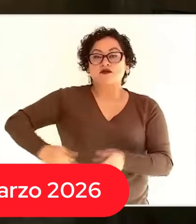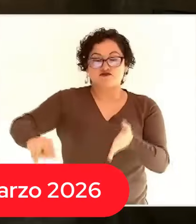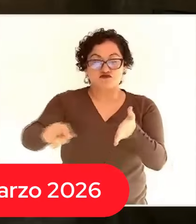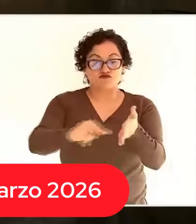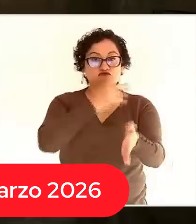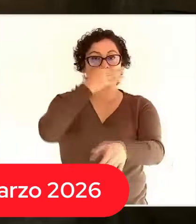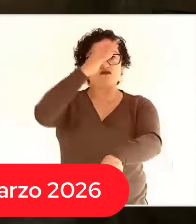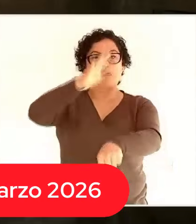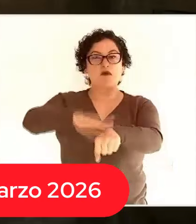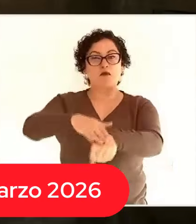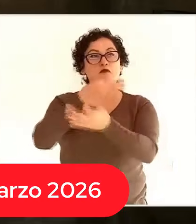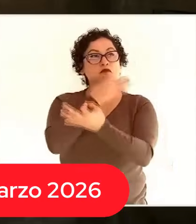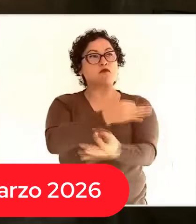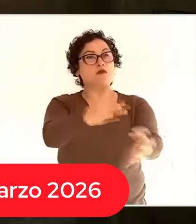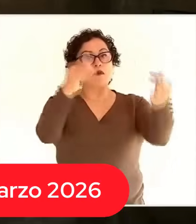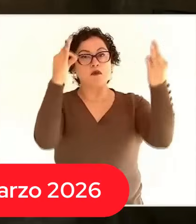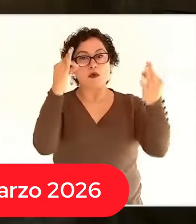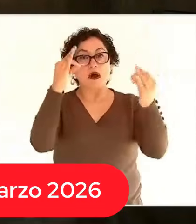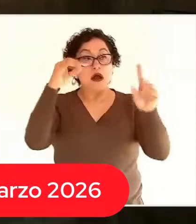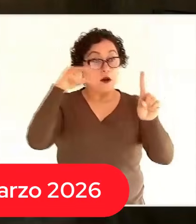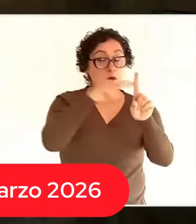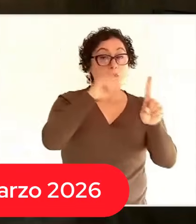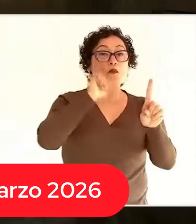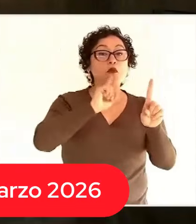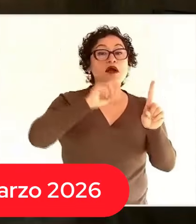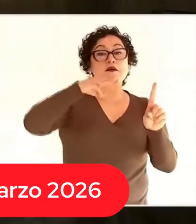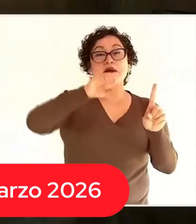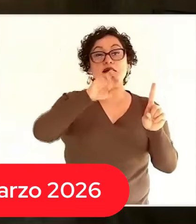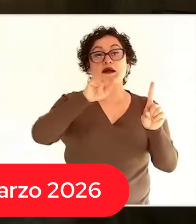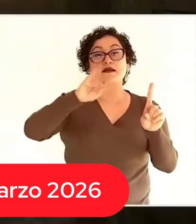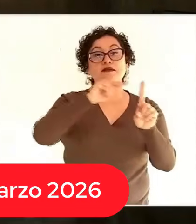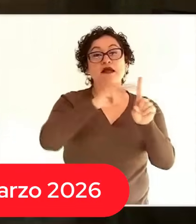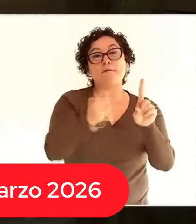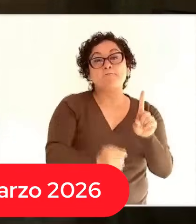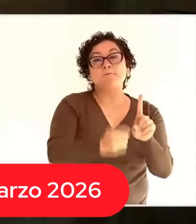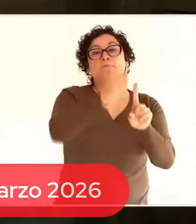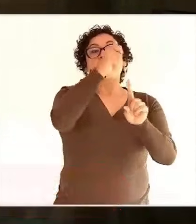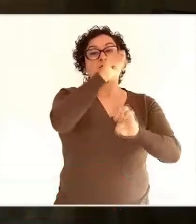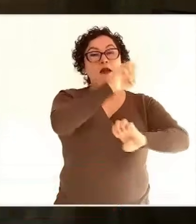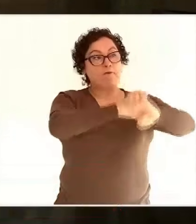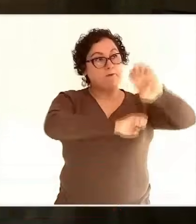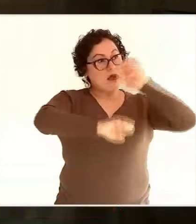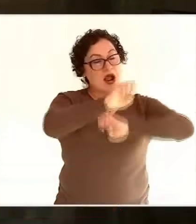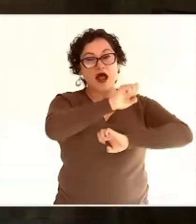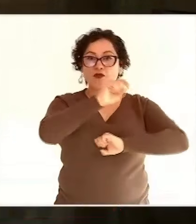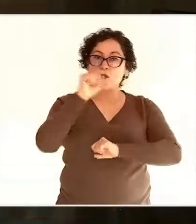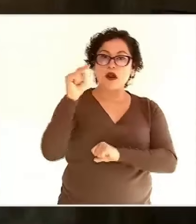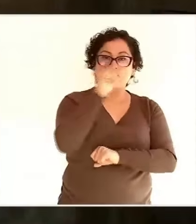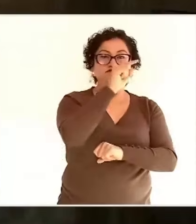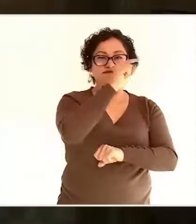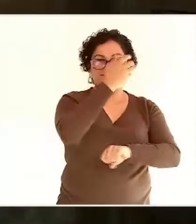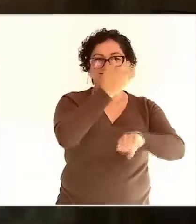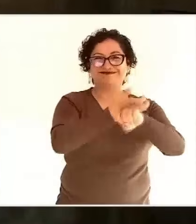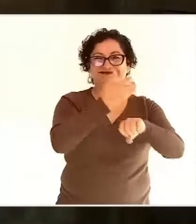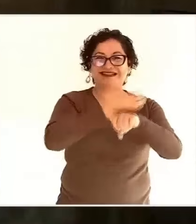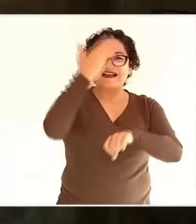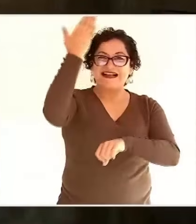reconoce a Margarita Maza como la primera embajadora histórica de la República Mexicana por sus servicios prestados